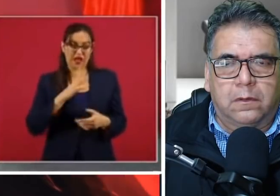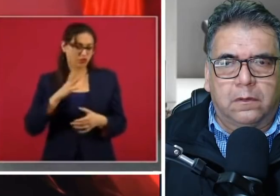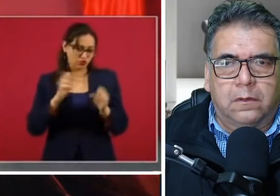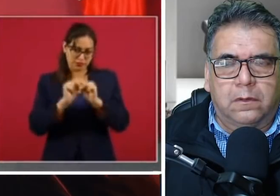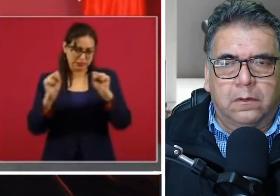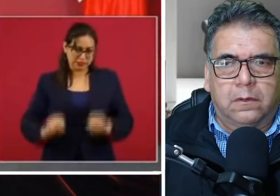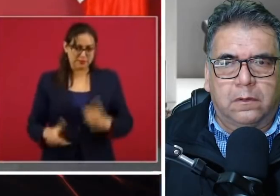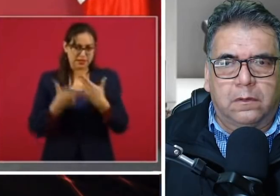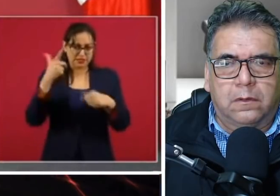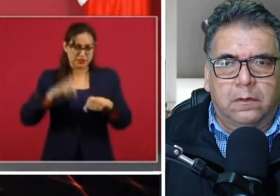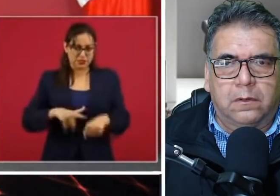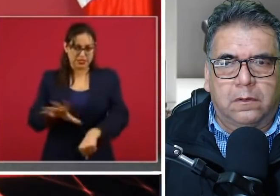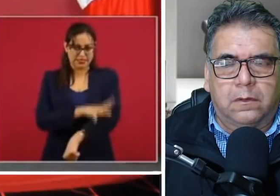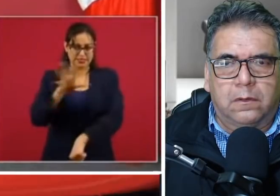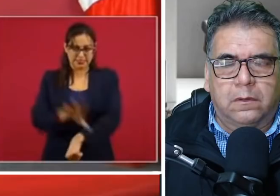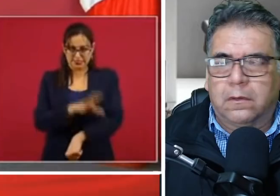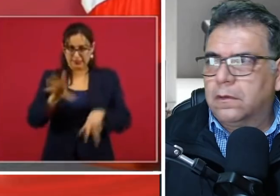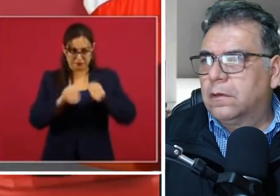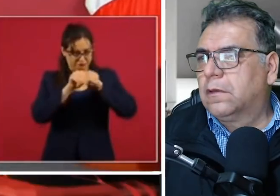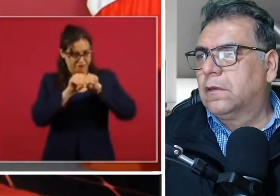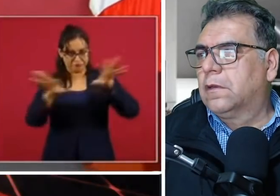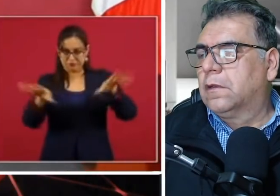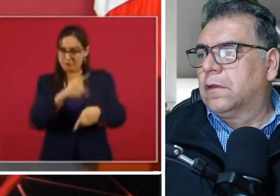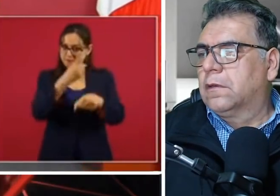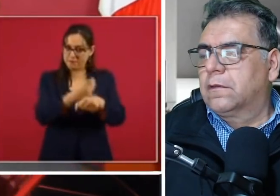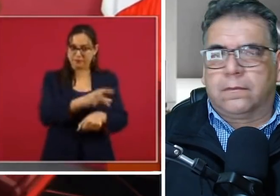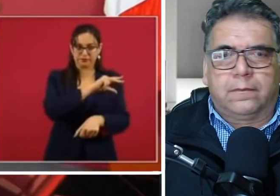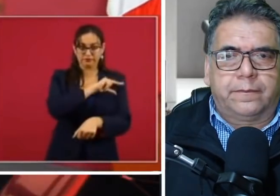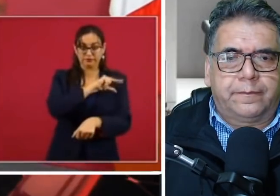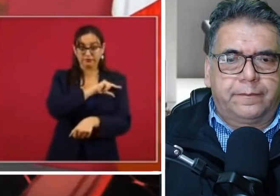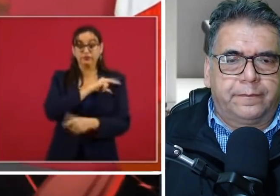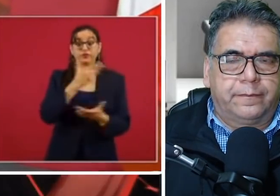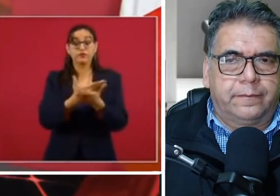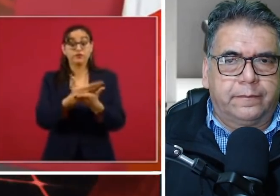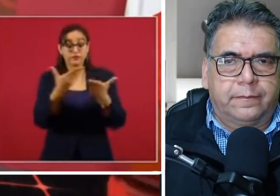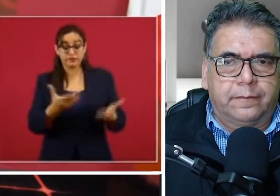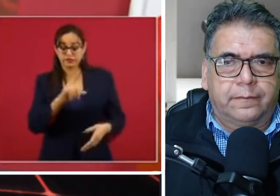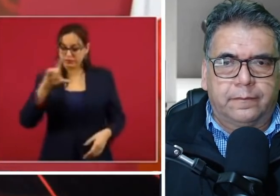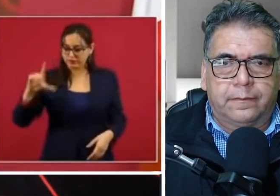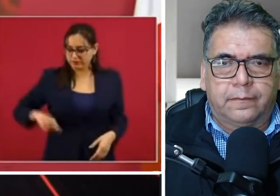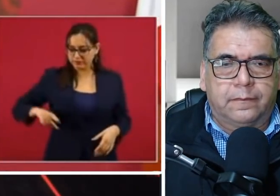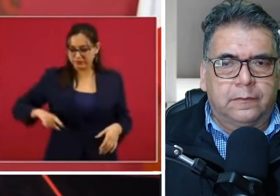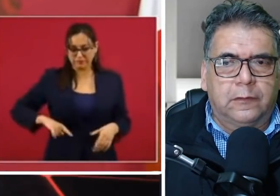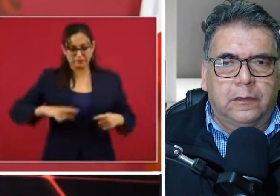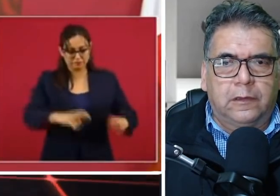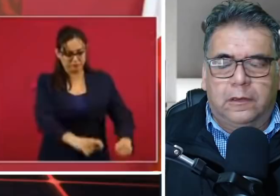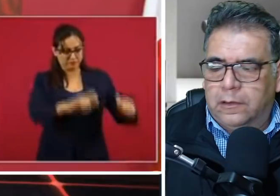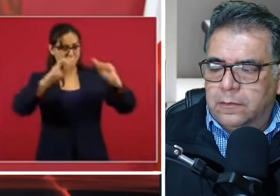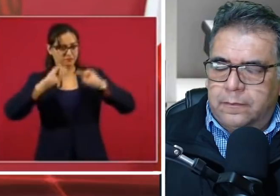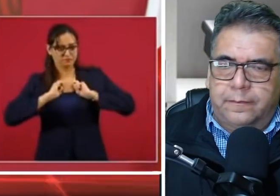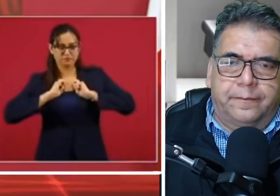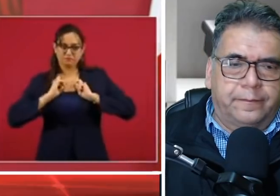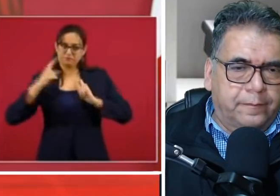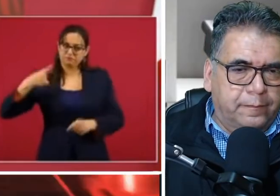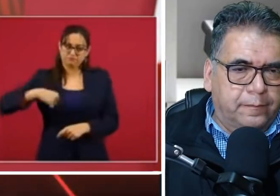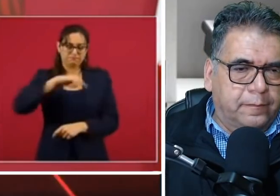Energía. Entonces, con el cambio, nosotros decidimos apoyar a